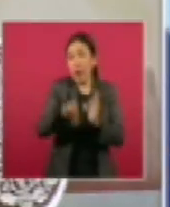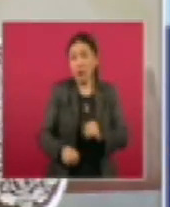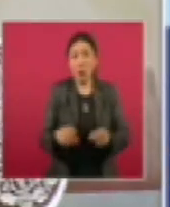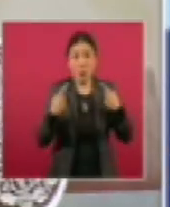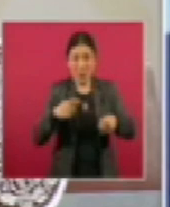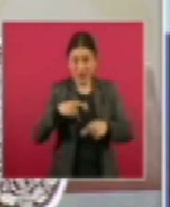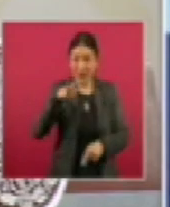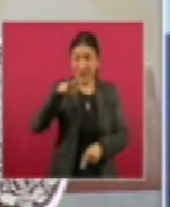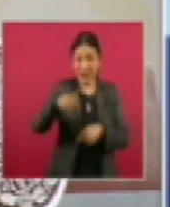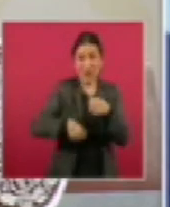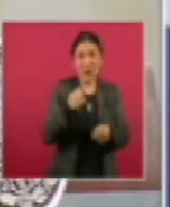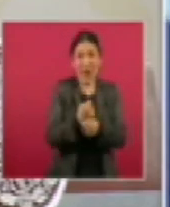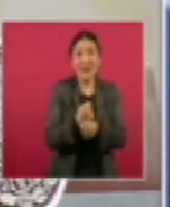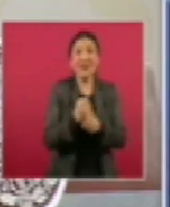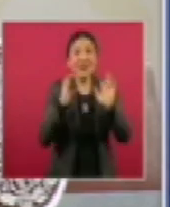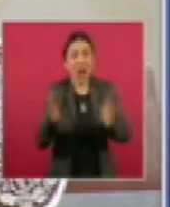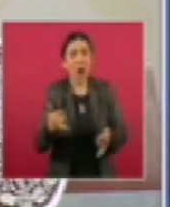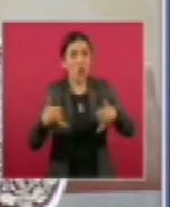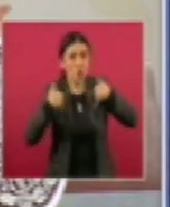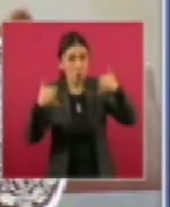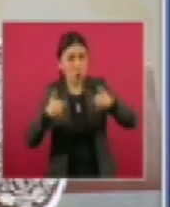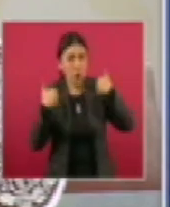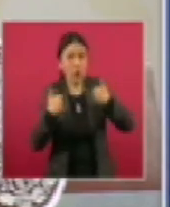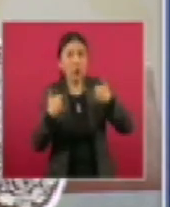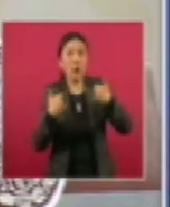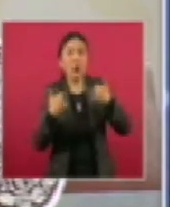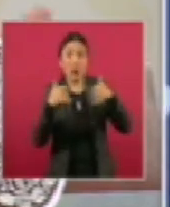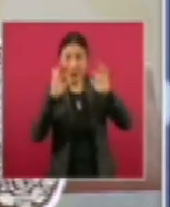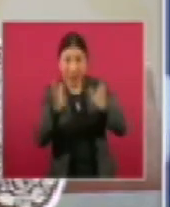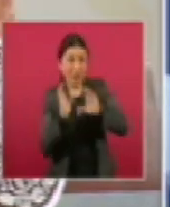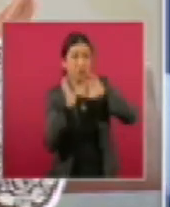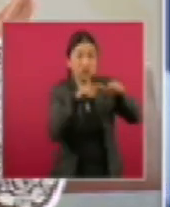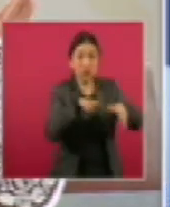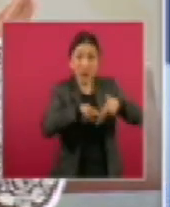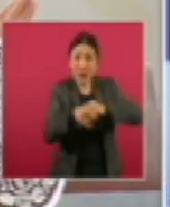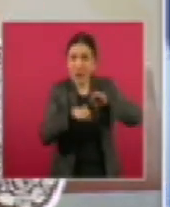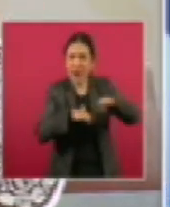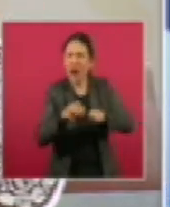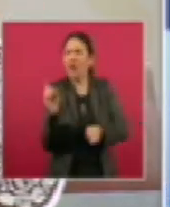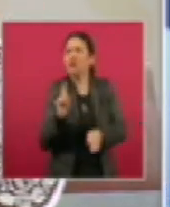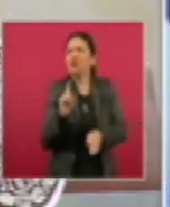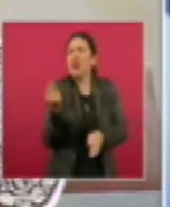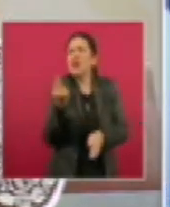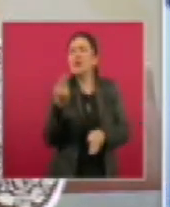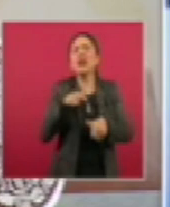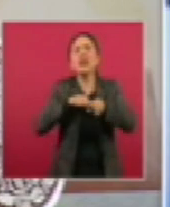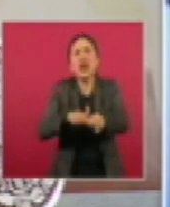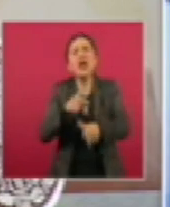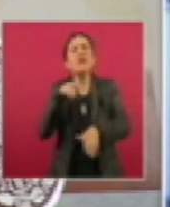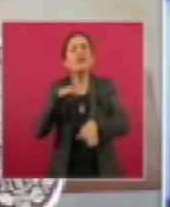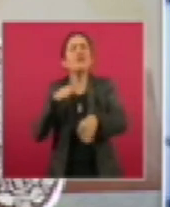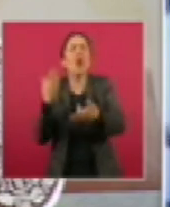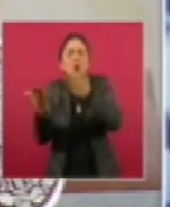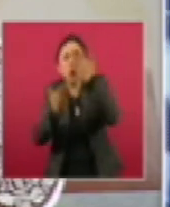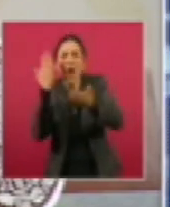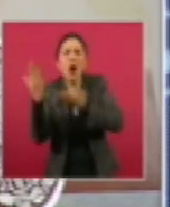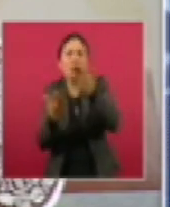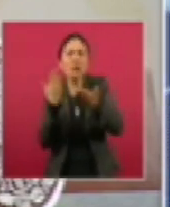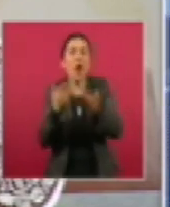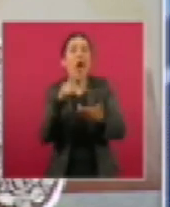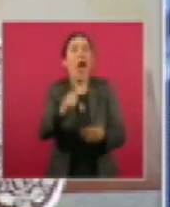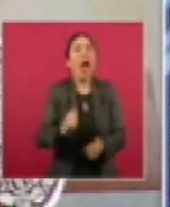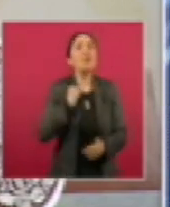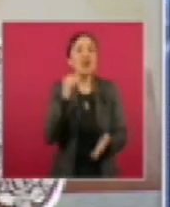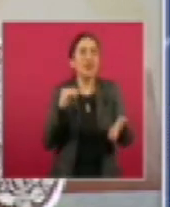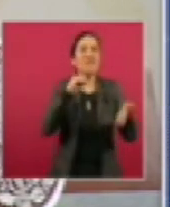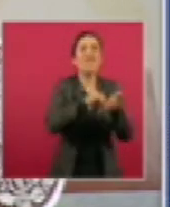hizo bien porque recaudó pistola en mano, ¿no? No con leyes, no con una reforma